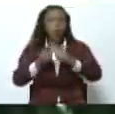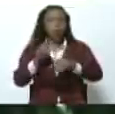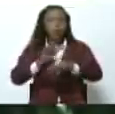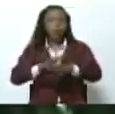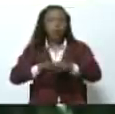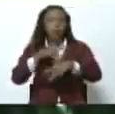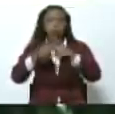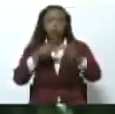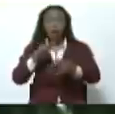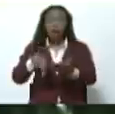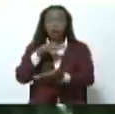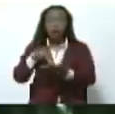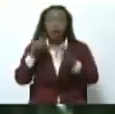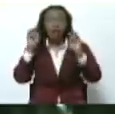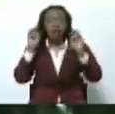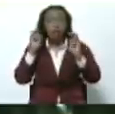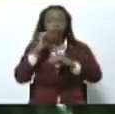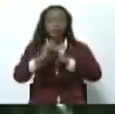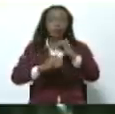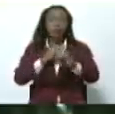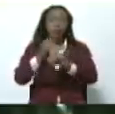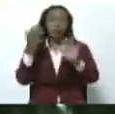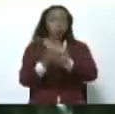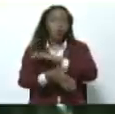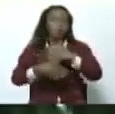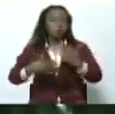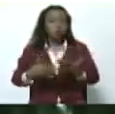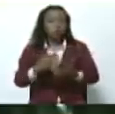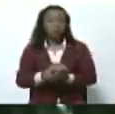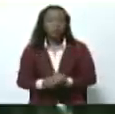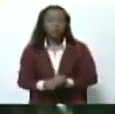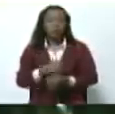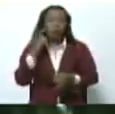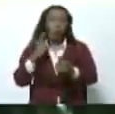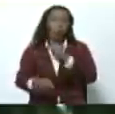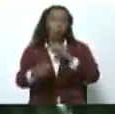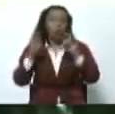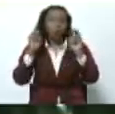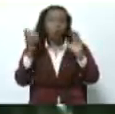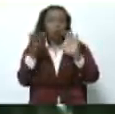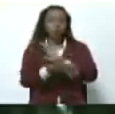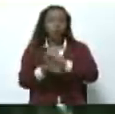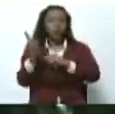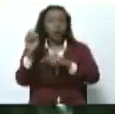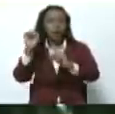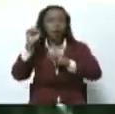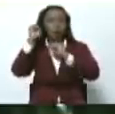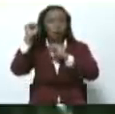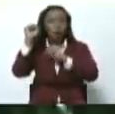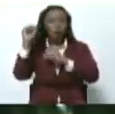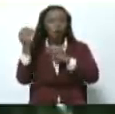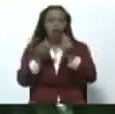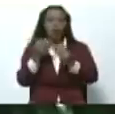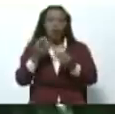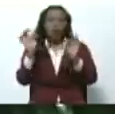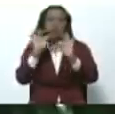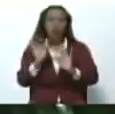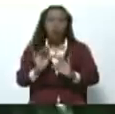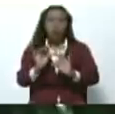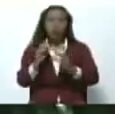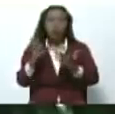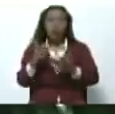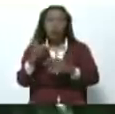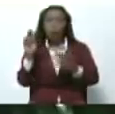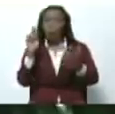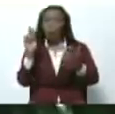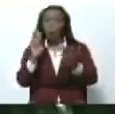nacional y sobre todo en el escenario internacional? Y, por último, en medio de esta victoria, ¿cómo queda la narrativa de